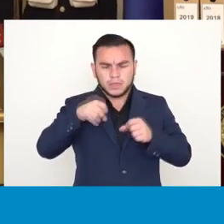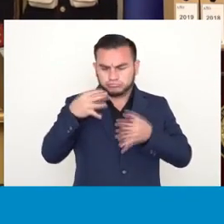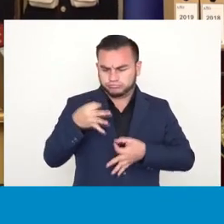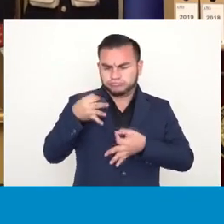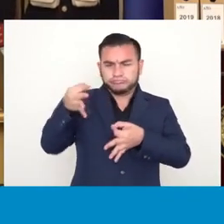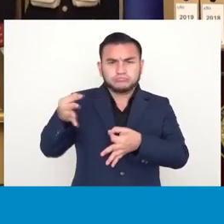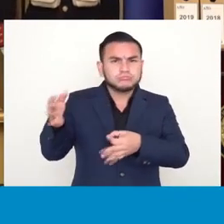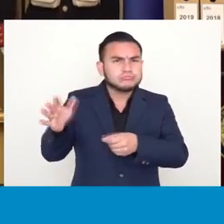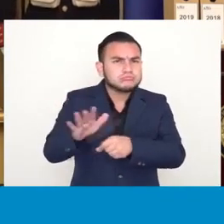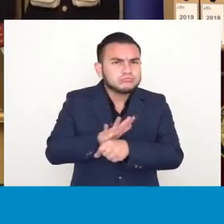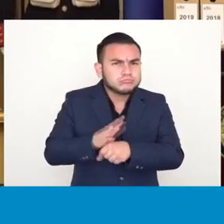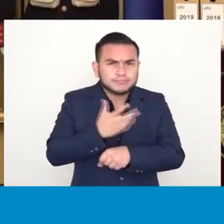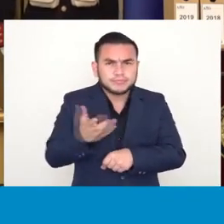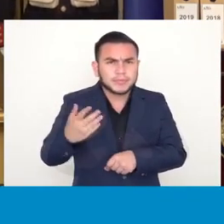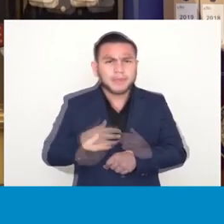viajeros